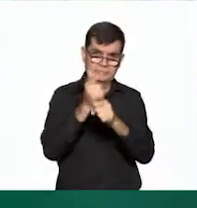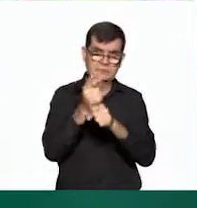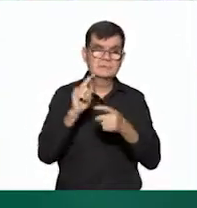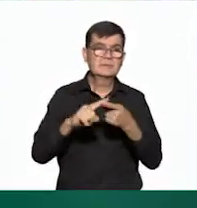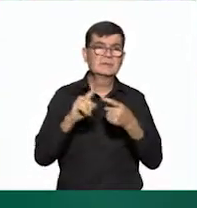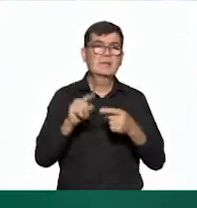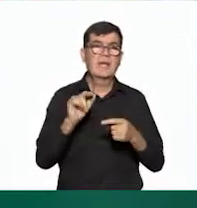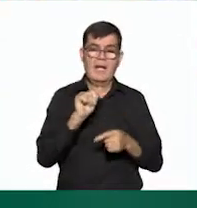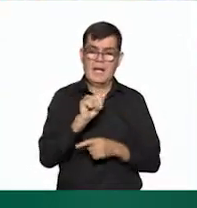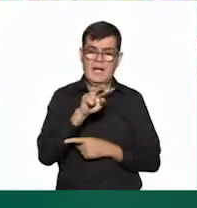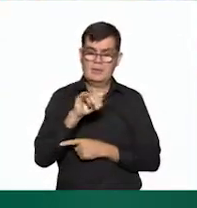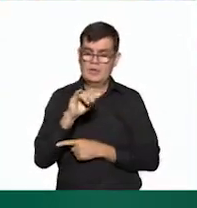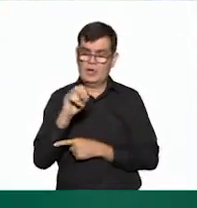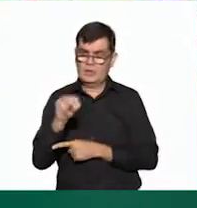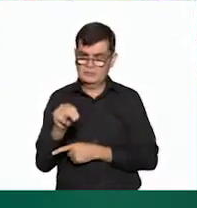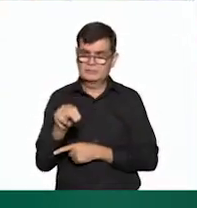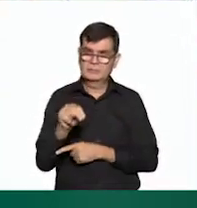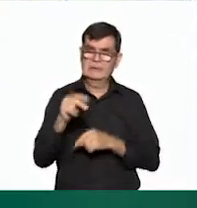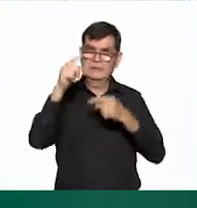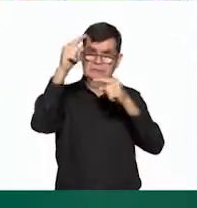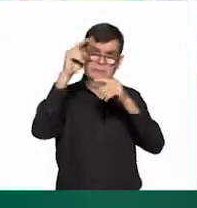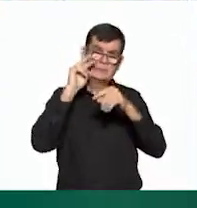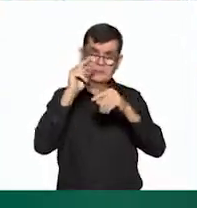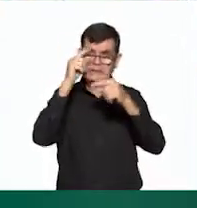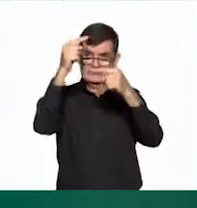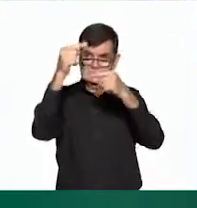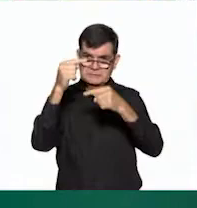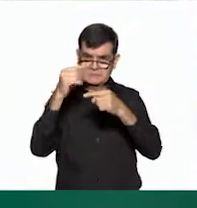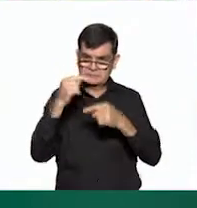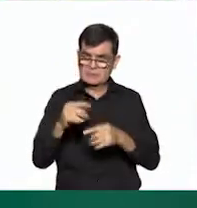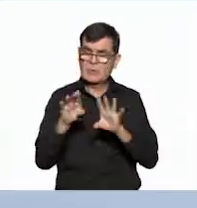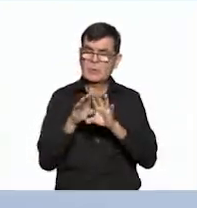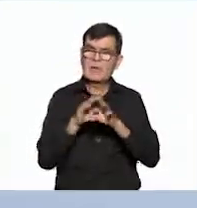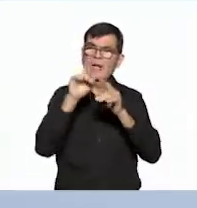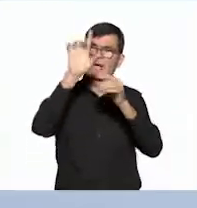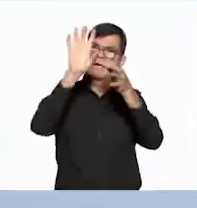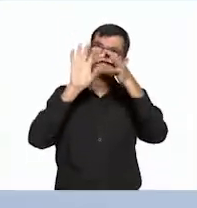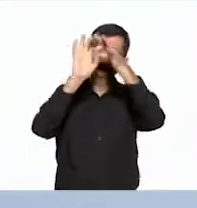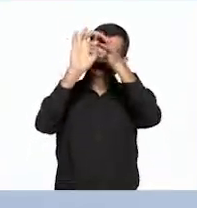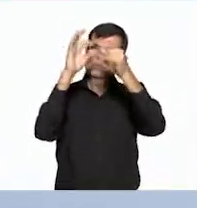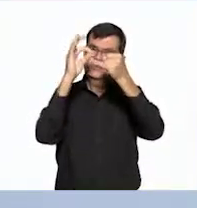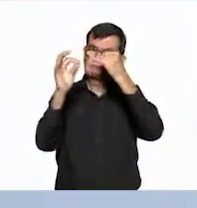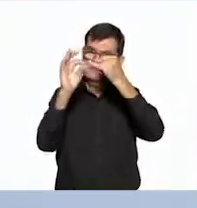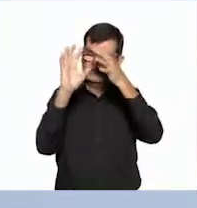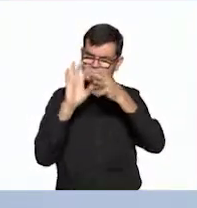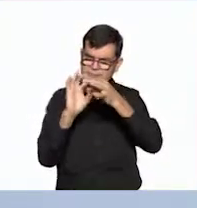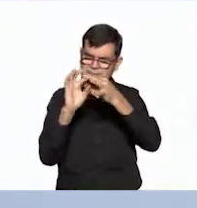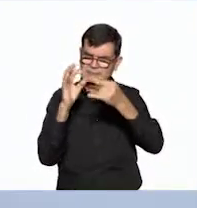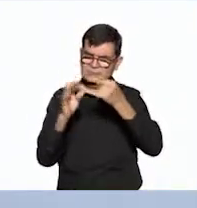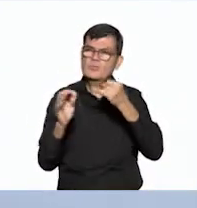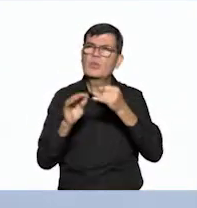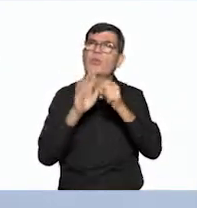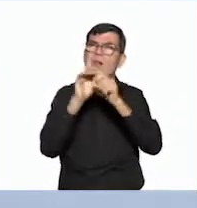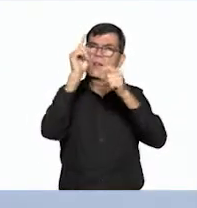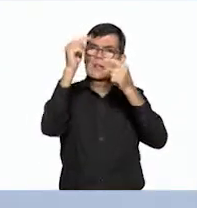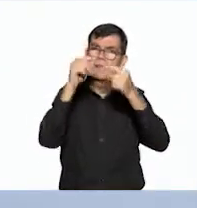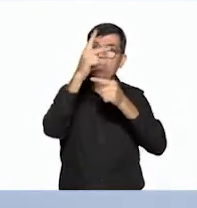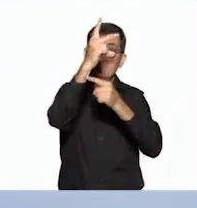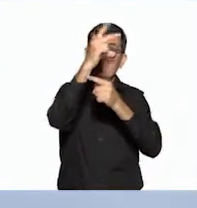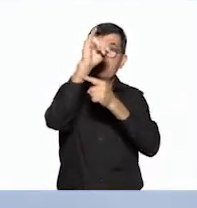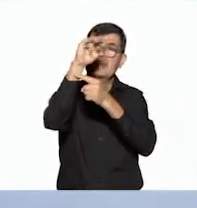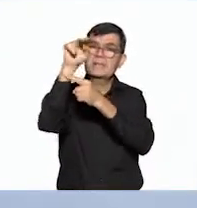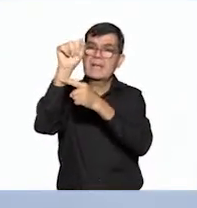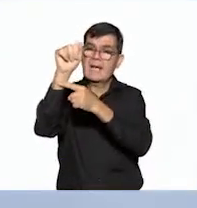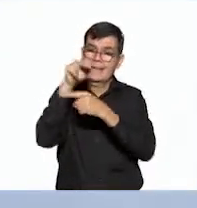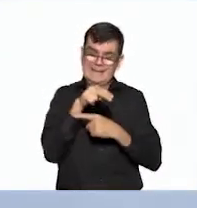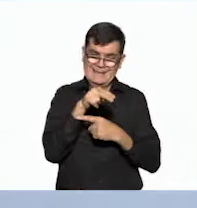este es un? Avión. Perfecto, Ale. ¿Cuál rima con cuál? ¡Ay, claro! Piña rima